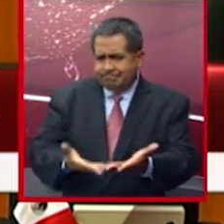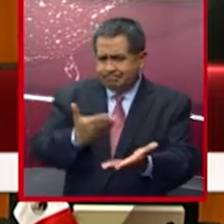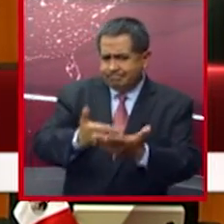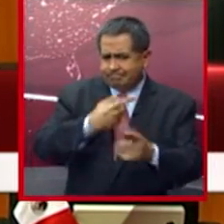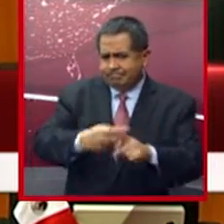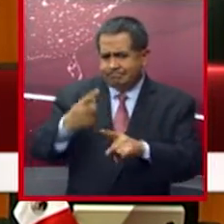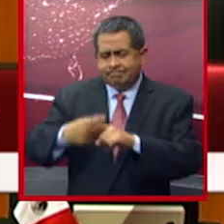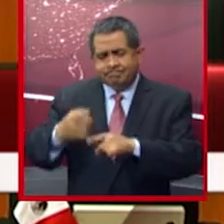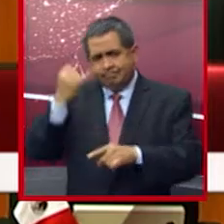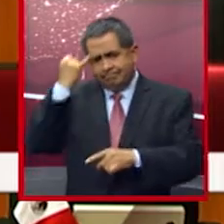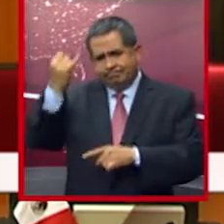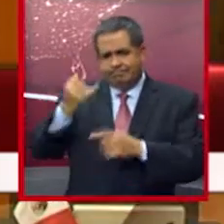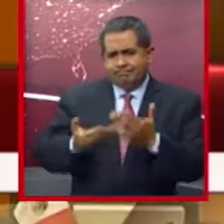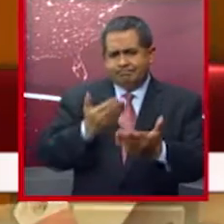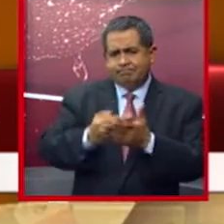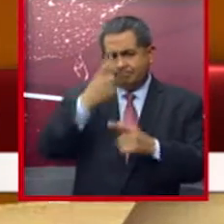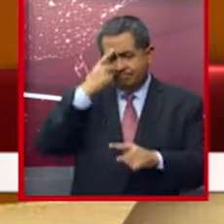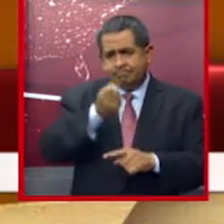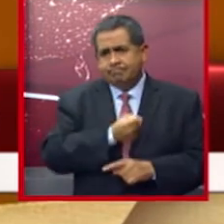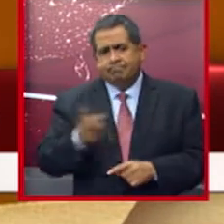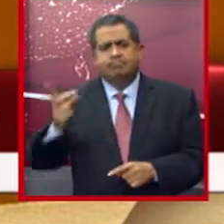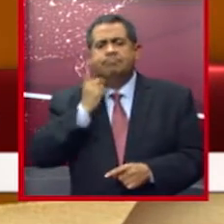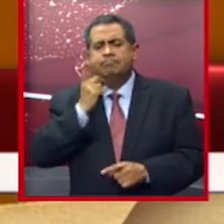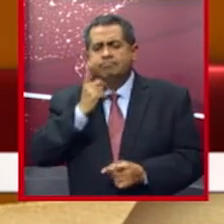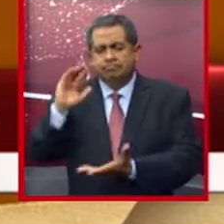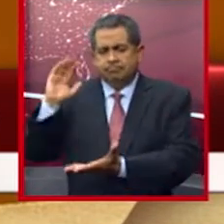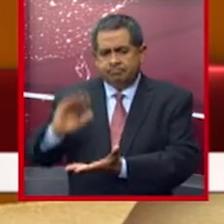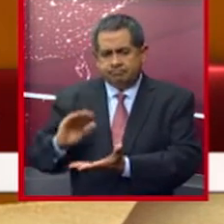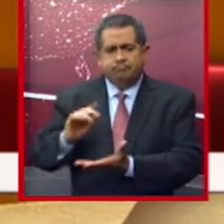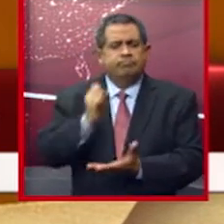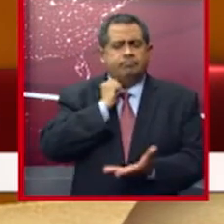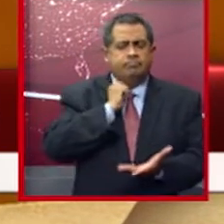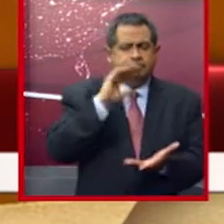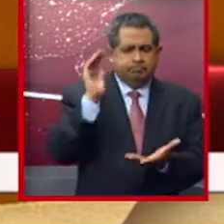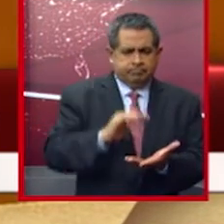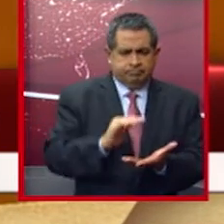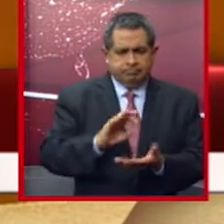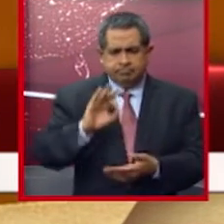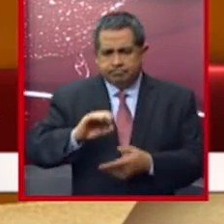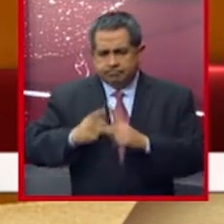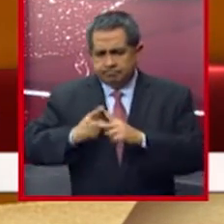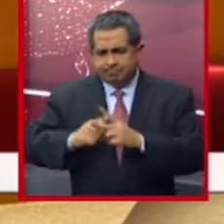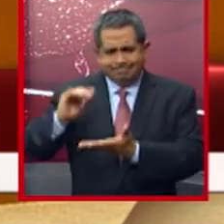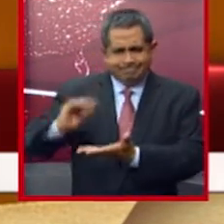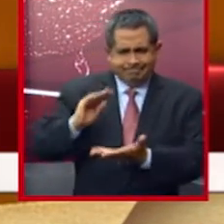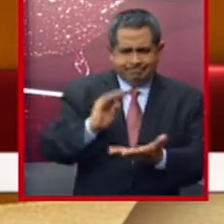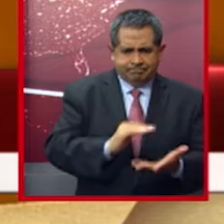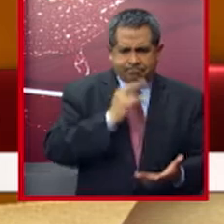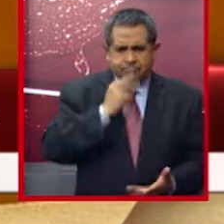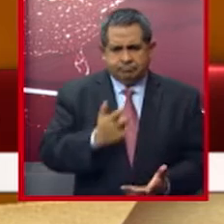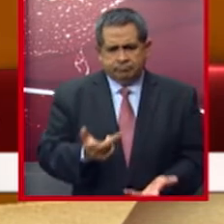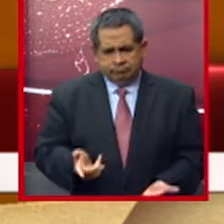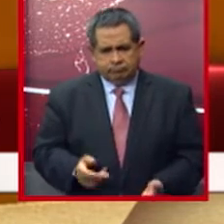iniciativas para disminuir el número de diputados y senadores de representación proporcional.